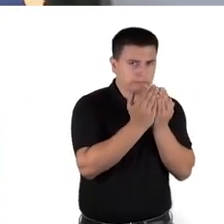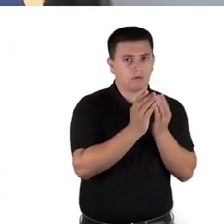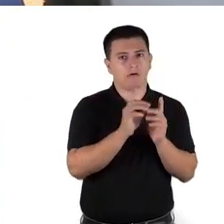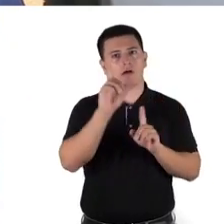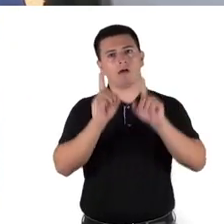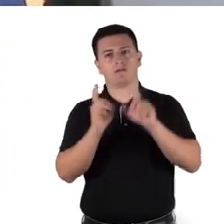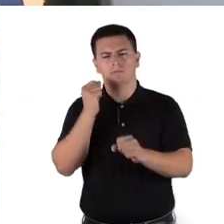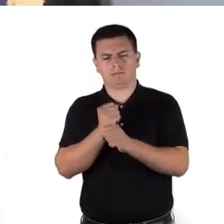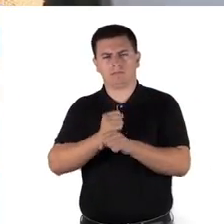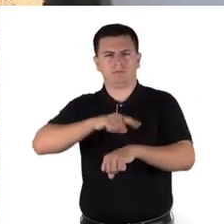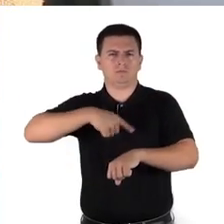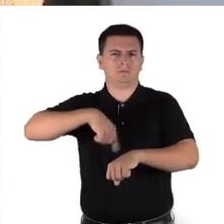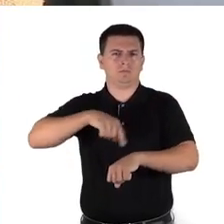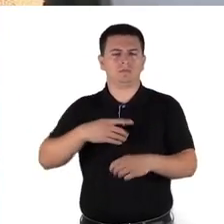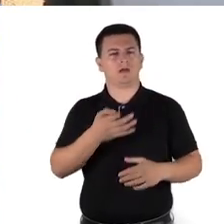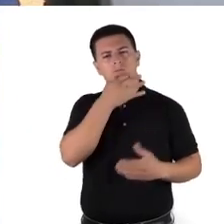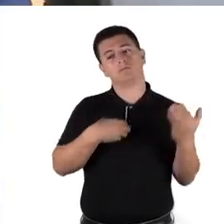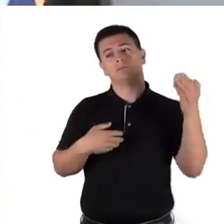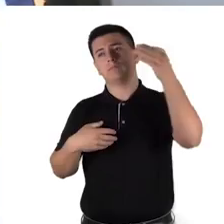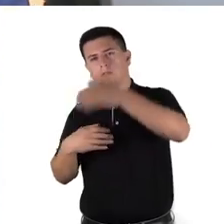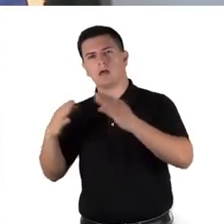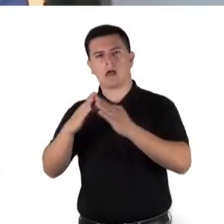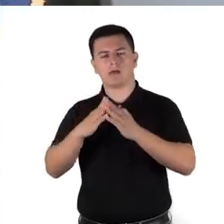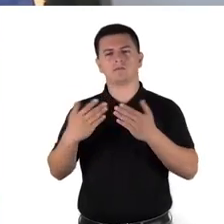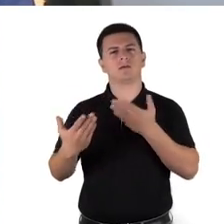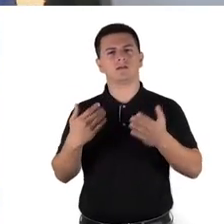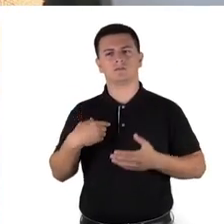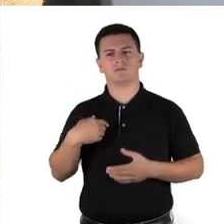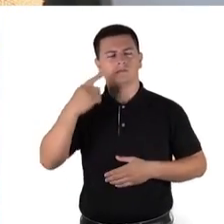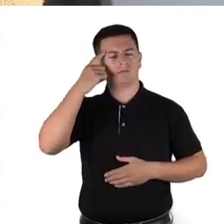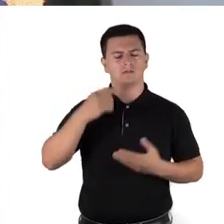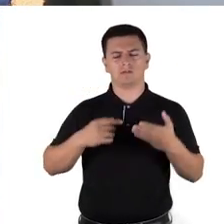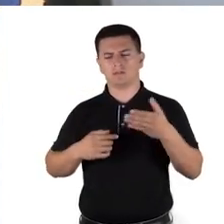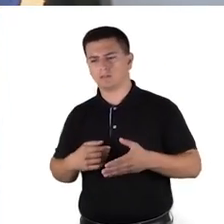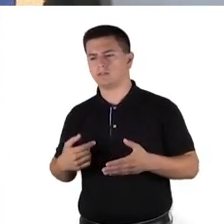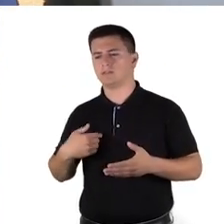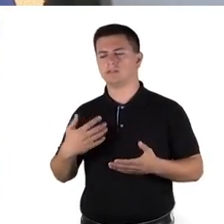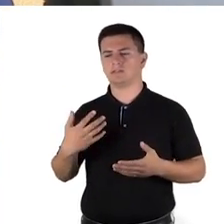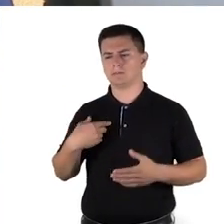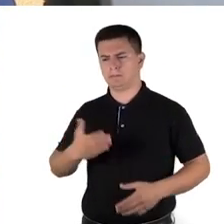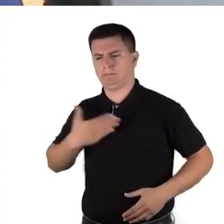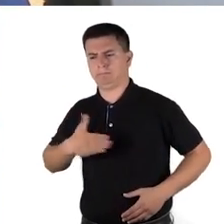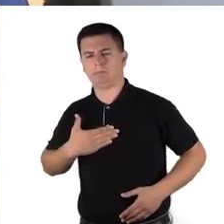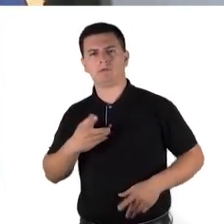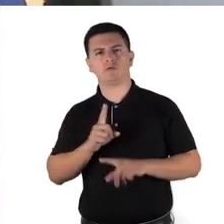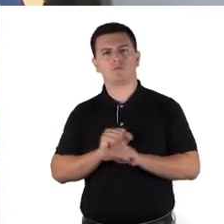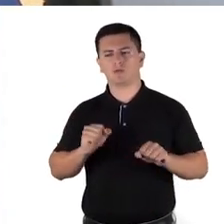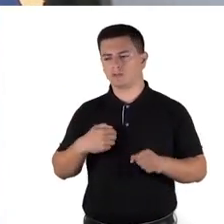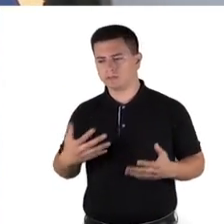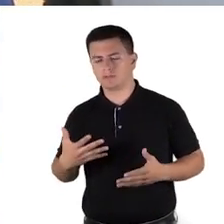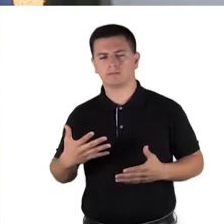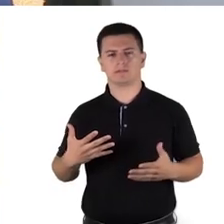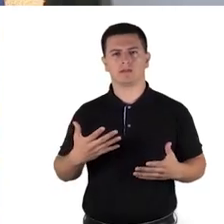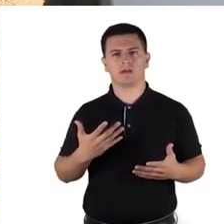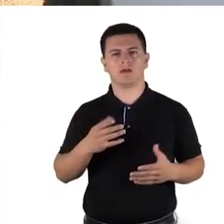todo el tiempo, trabajamos. O tenemos mucha hora estudiando, o tenemos mucha hora entre el trabajo, estudio, y cuando venimos a casa, como que nos sentimos con la